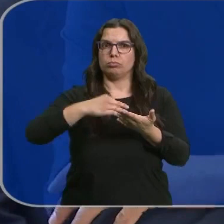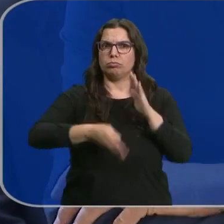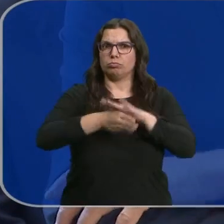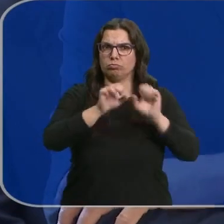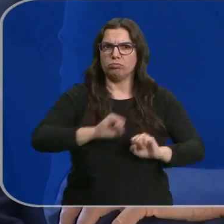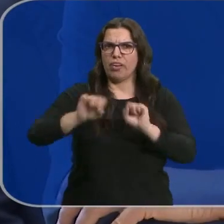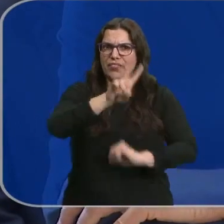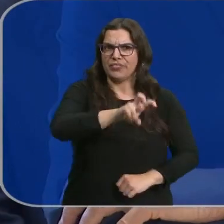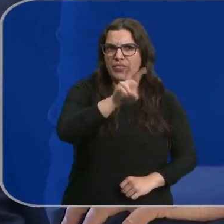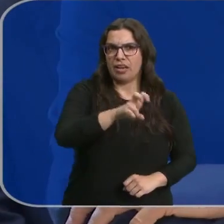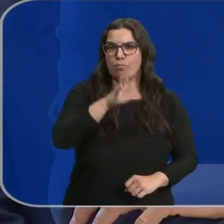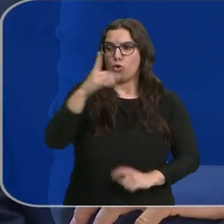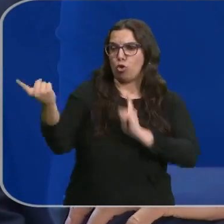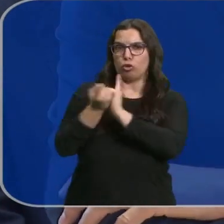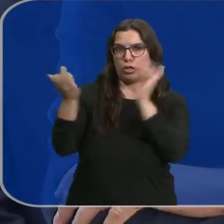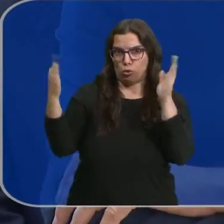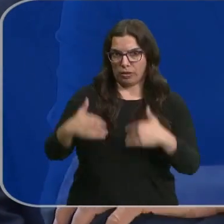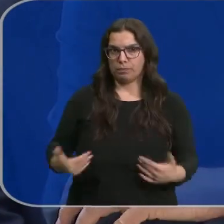que diga que es ilegal.